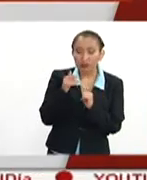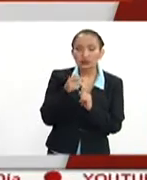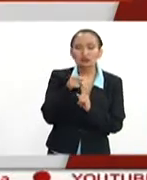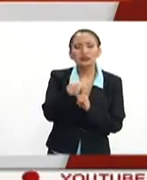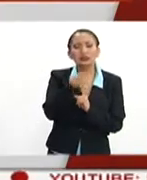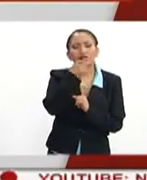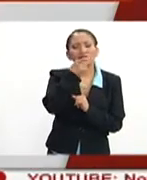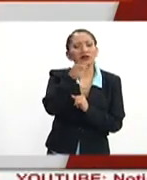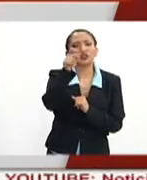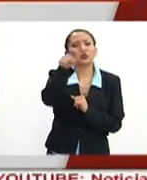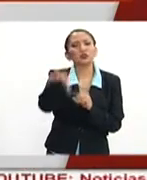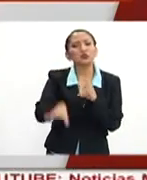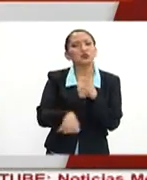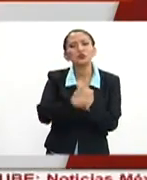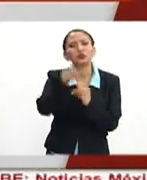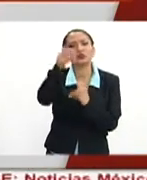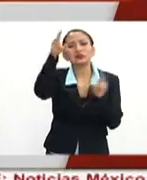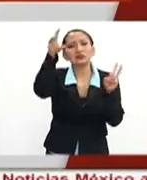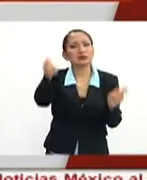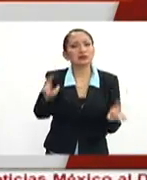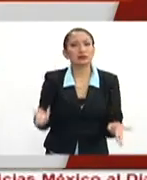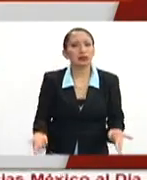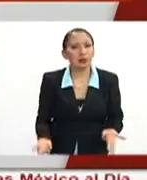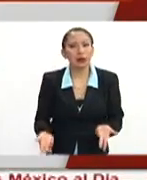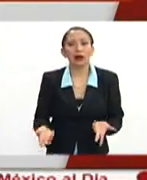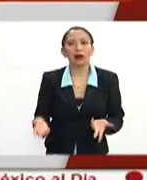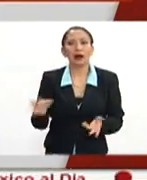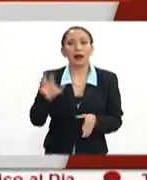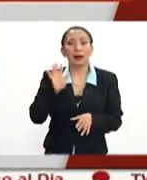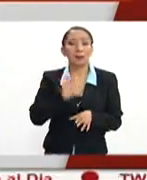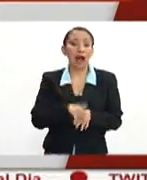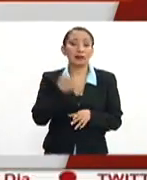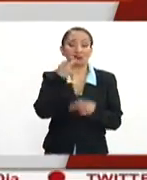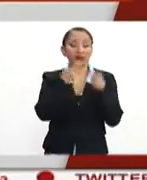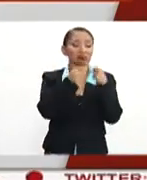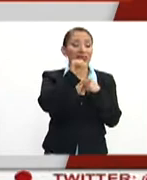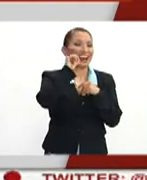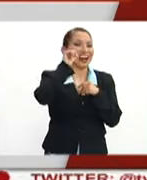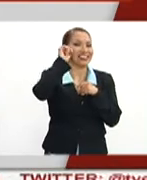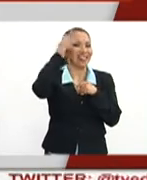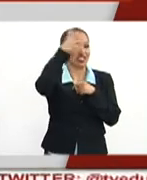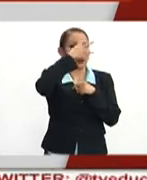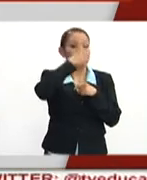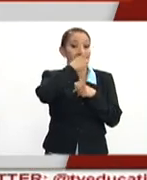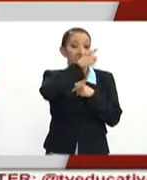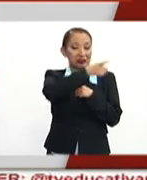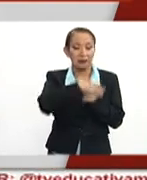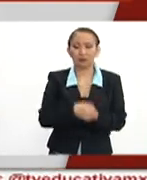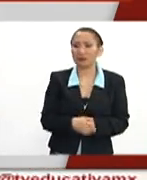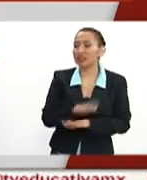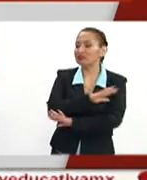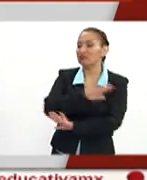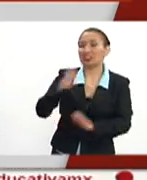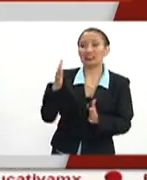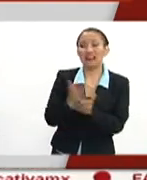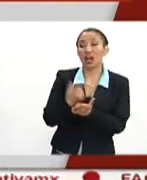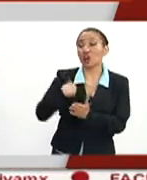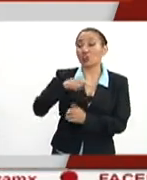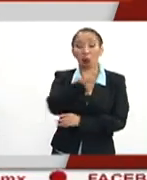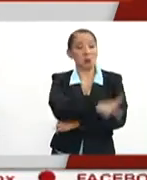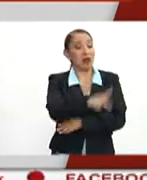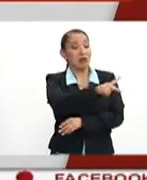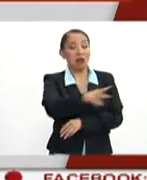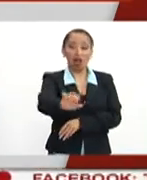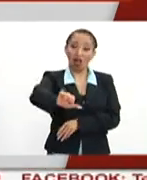Gabriel, ¿qué agregar a este asunto? Más que las declaraciones de ayer de Donald Trump que dice, ya no seremos el